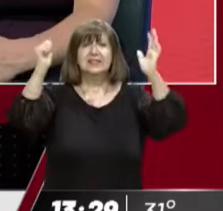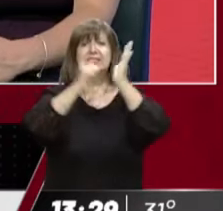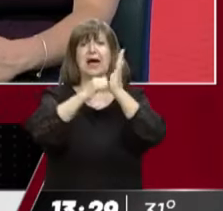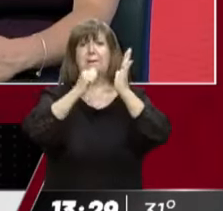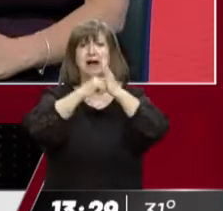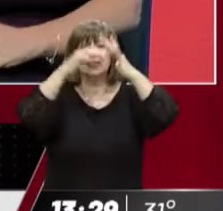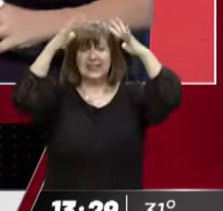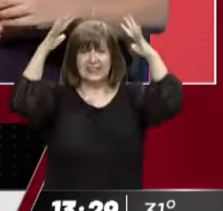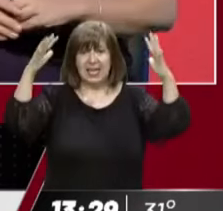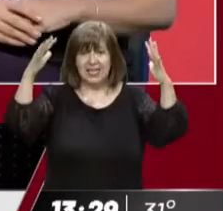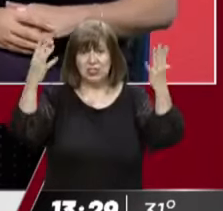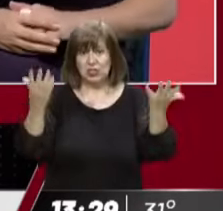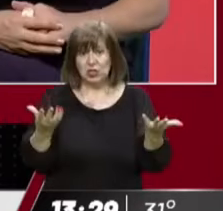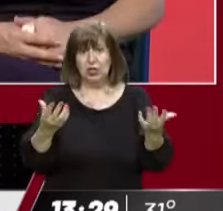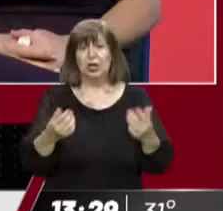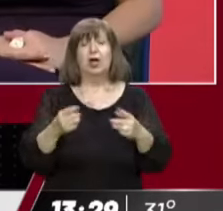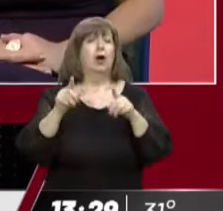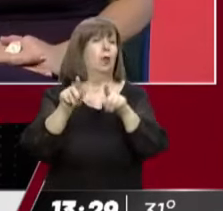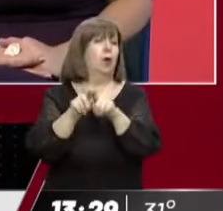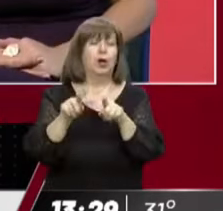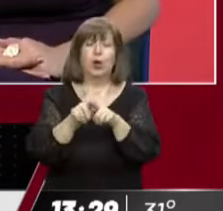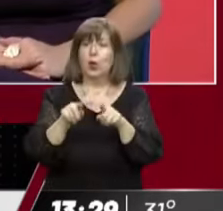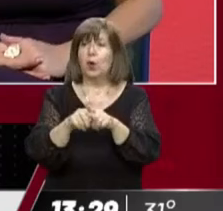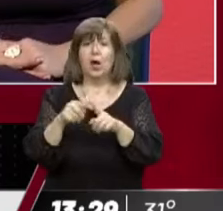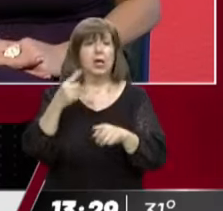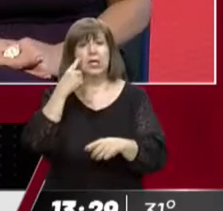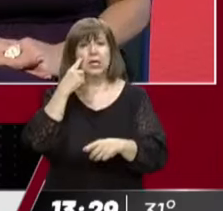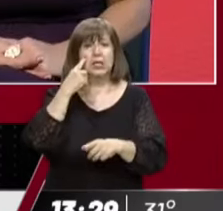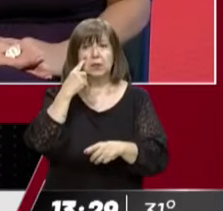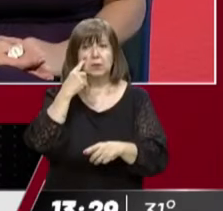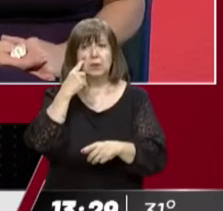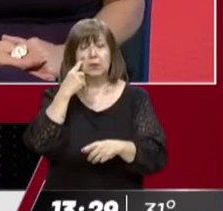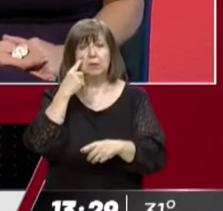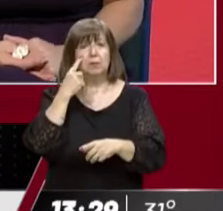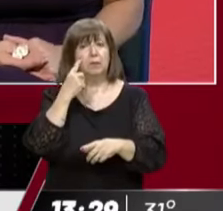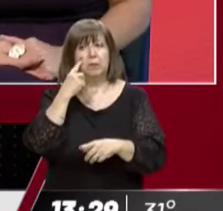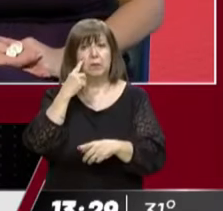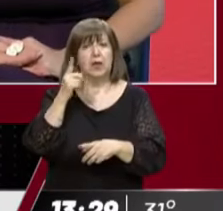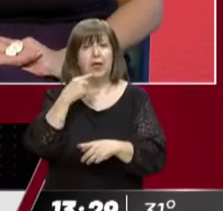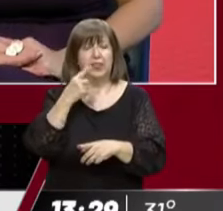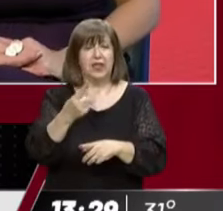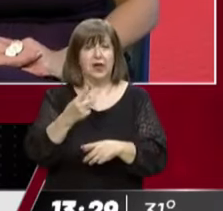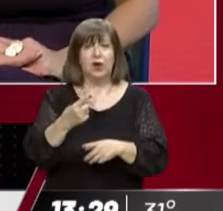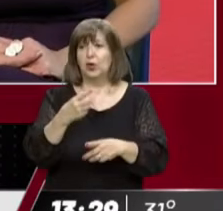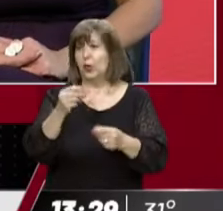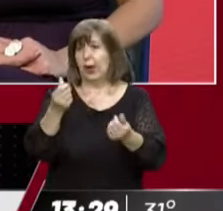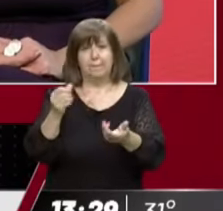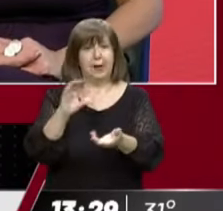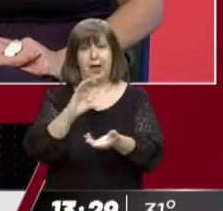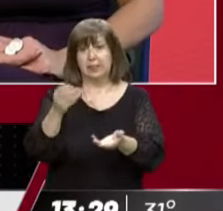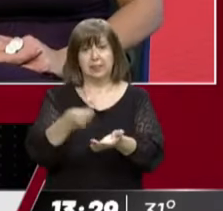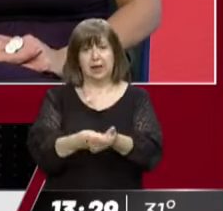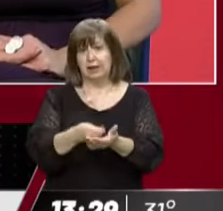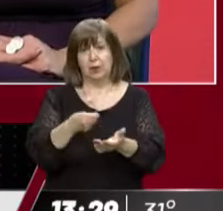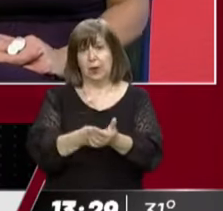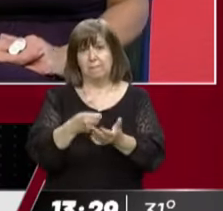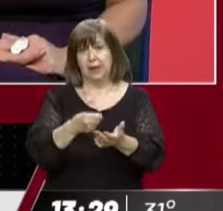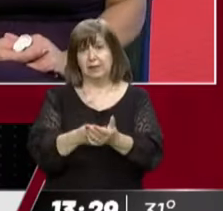pueden hacer frente a todo, digamos. Claro. Igual que necesitan ayuda. Yo escuché la nota y la